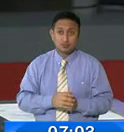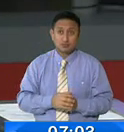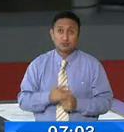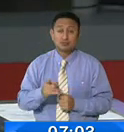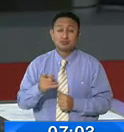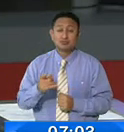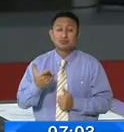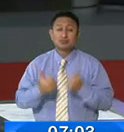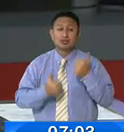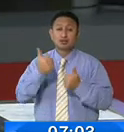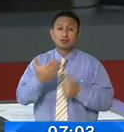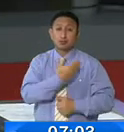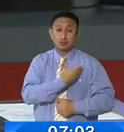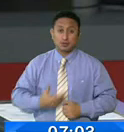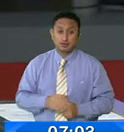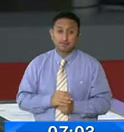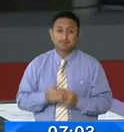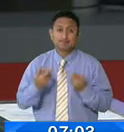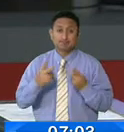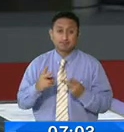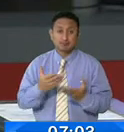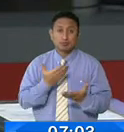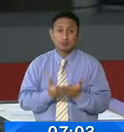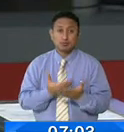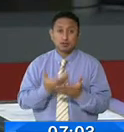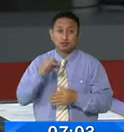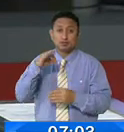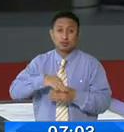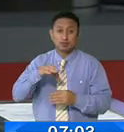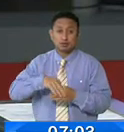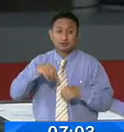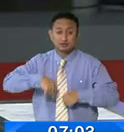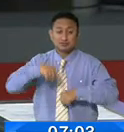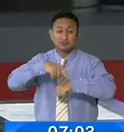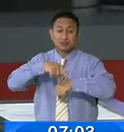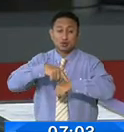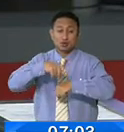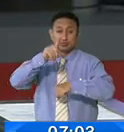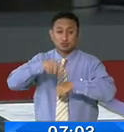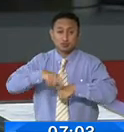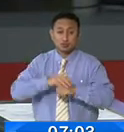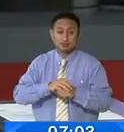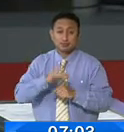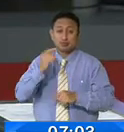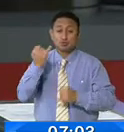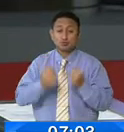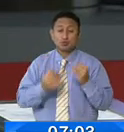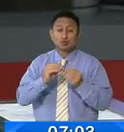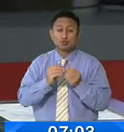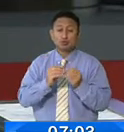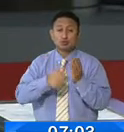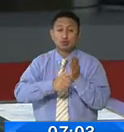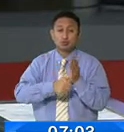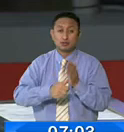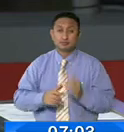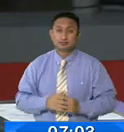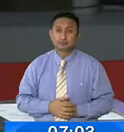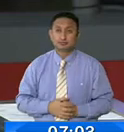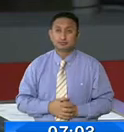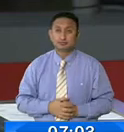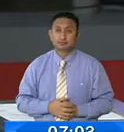presidenciales. Además, ha planteado el voto por horarios de acuerdo al último dígito de la cédula.